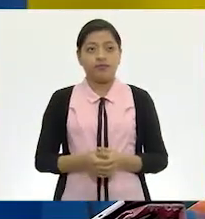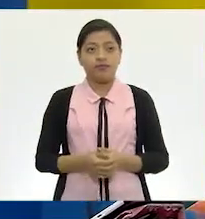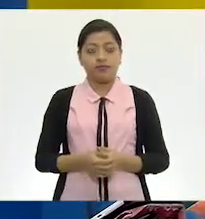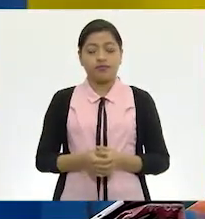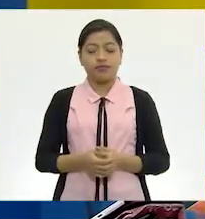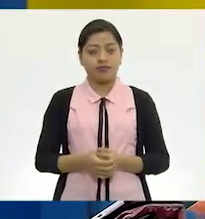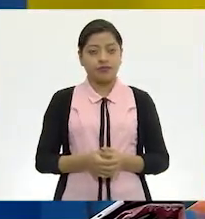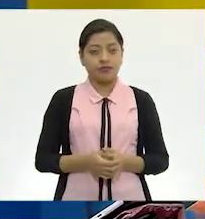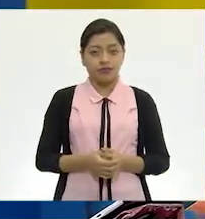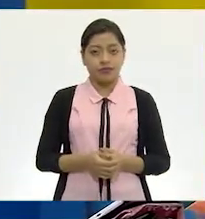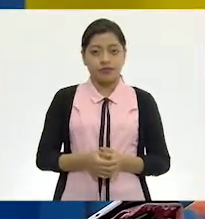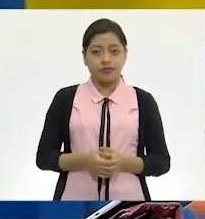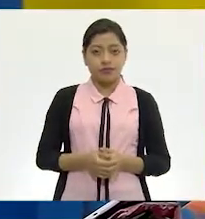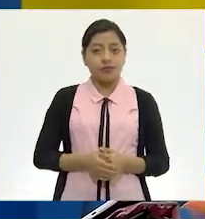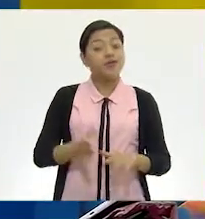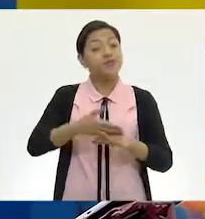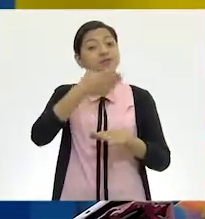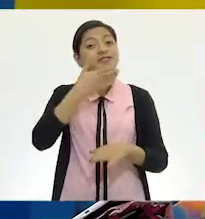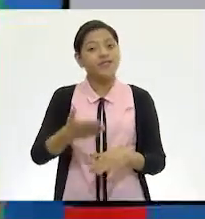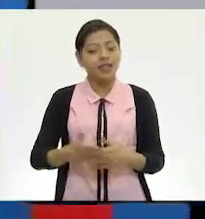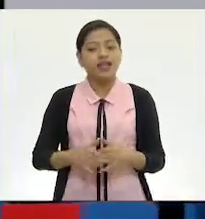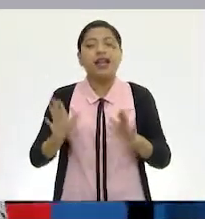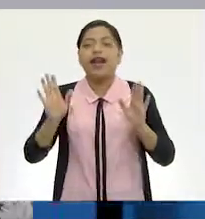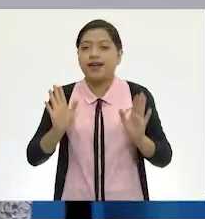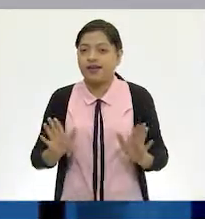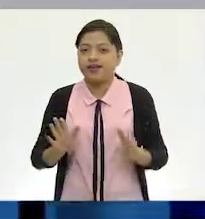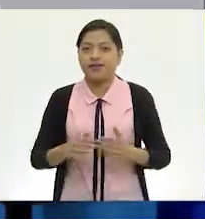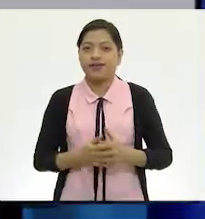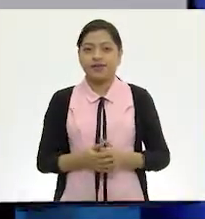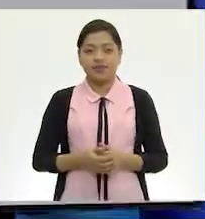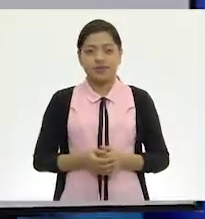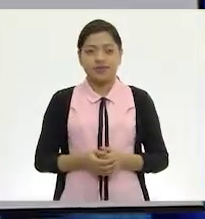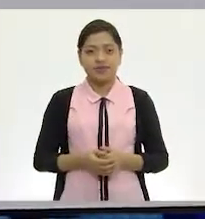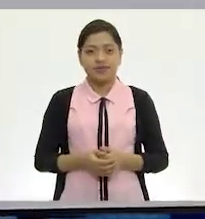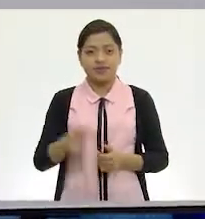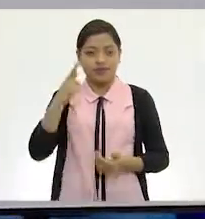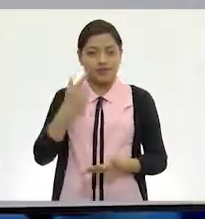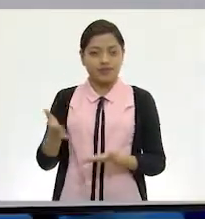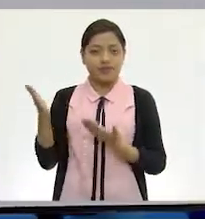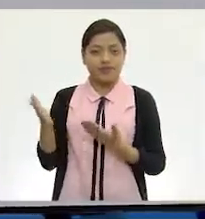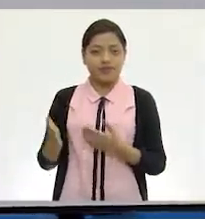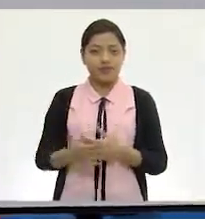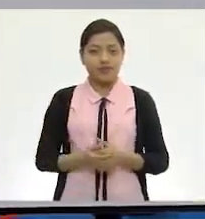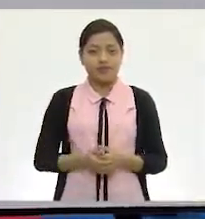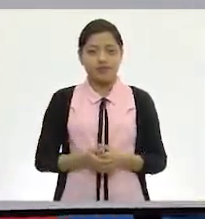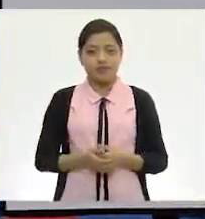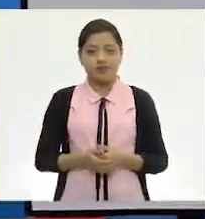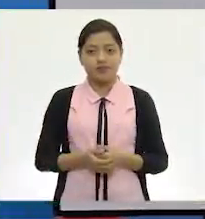Muy bien. Y entonces...